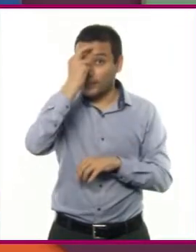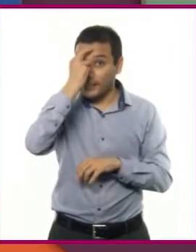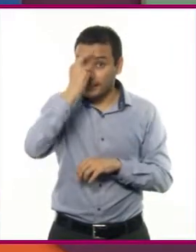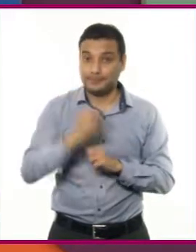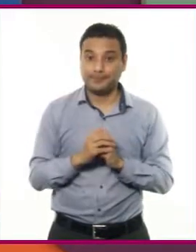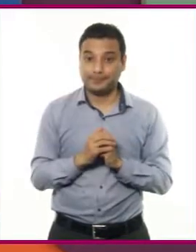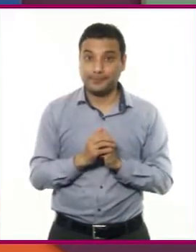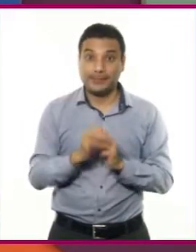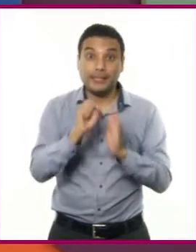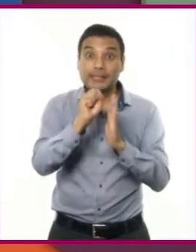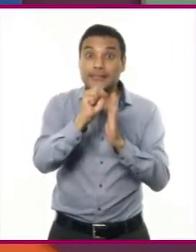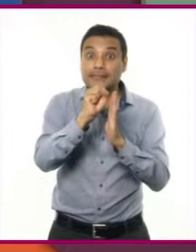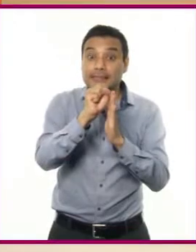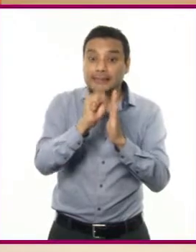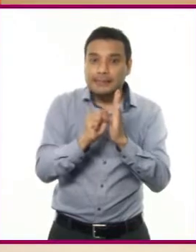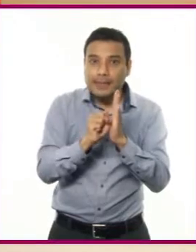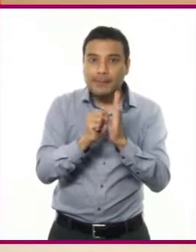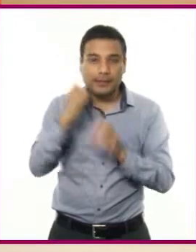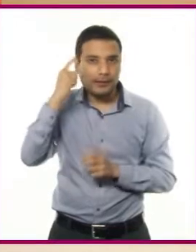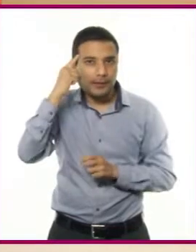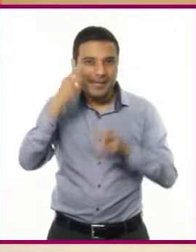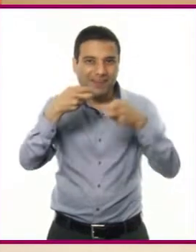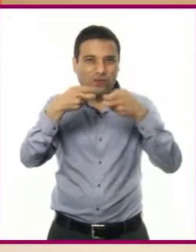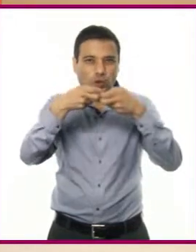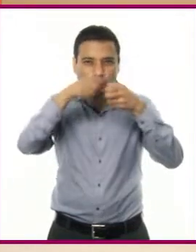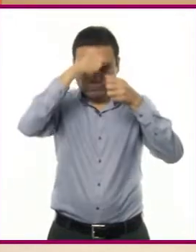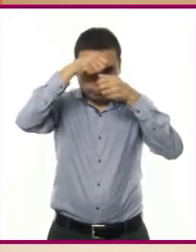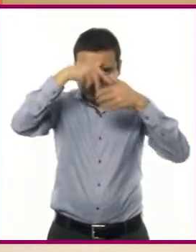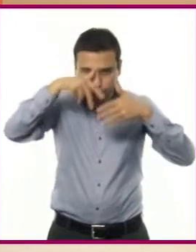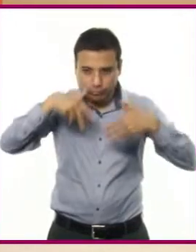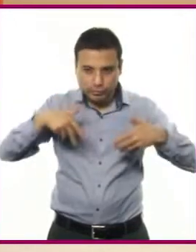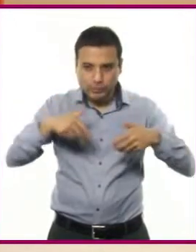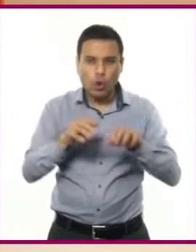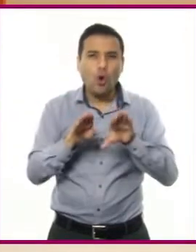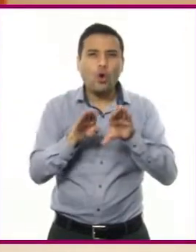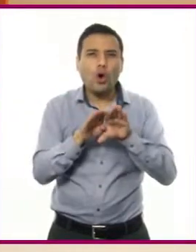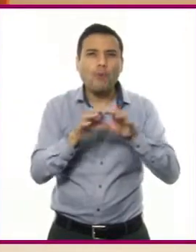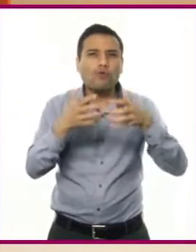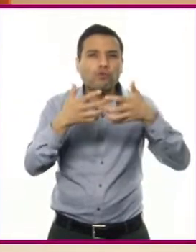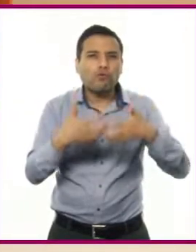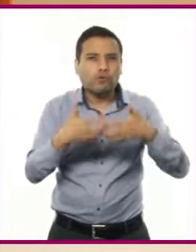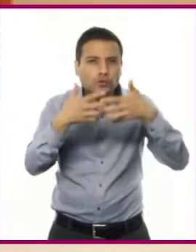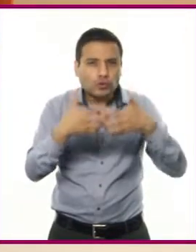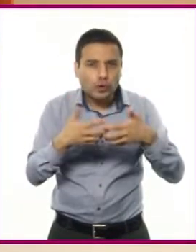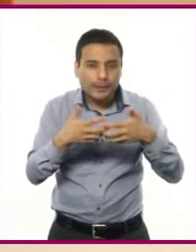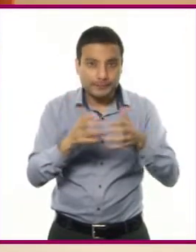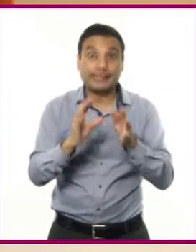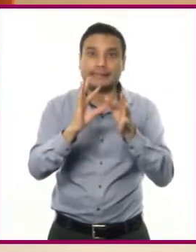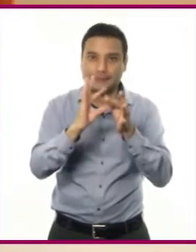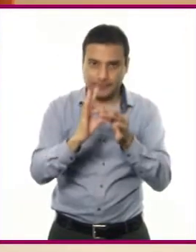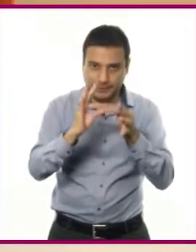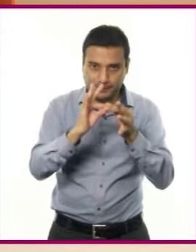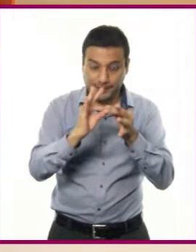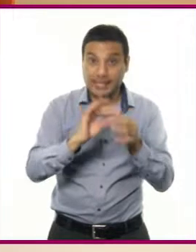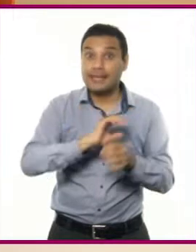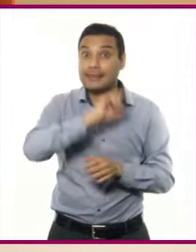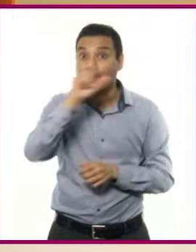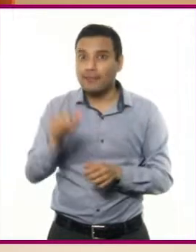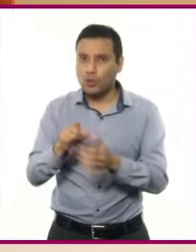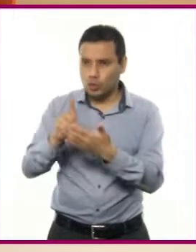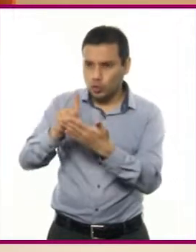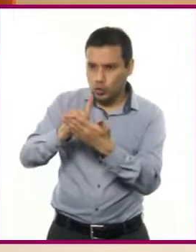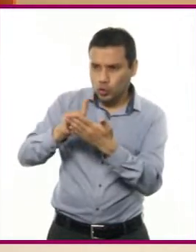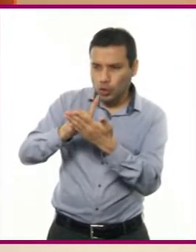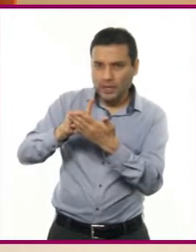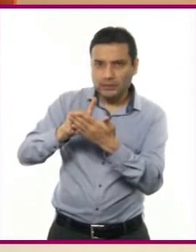funcionamiento del sistema nervioso para poder identificar cómo actúan las sustancias adictivas en nuestro cuerpo